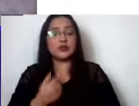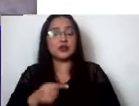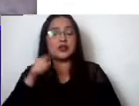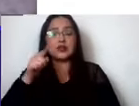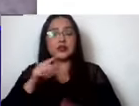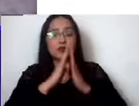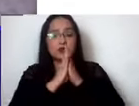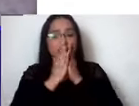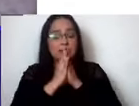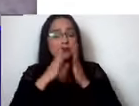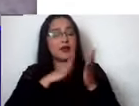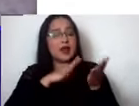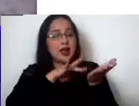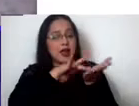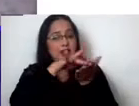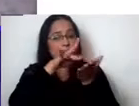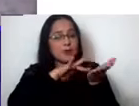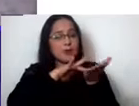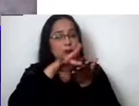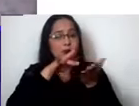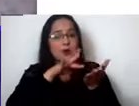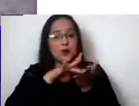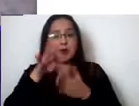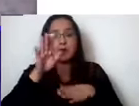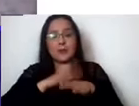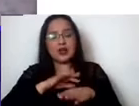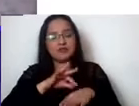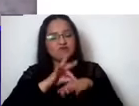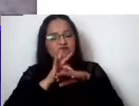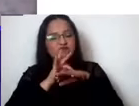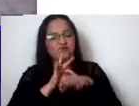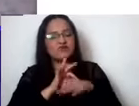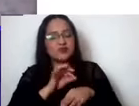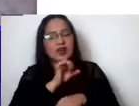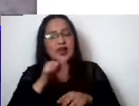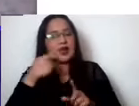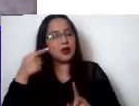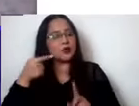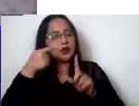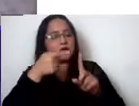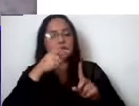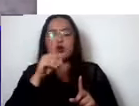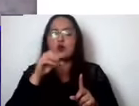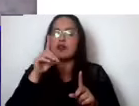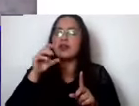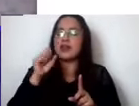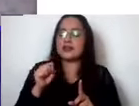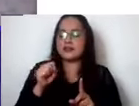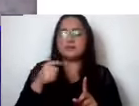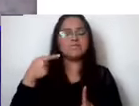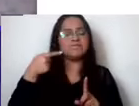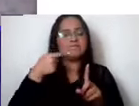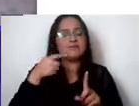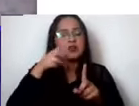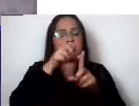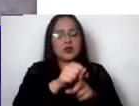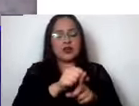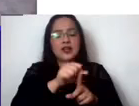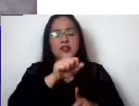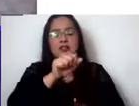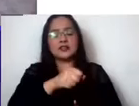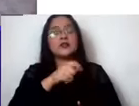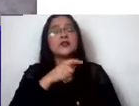está apoyando directamente el cumplimiento de este objetivo a través de llevarlo